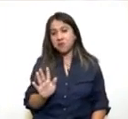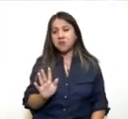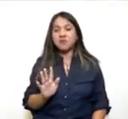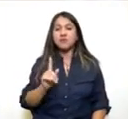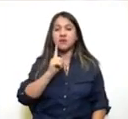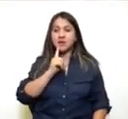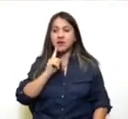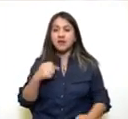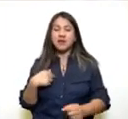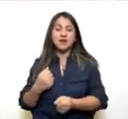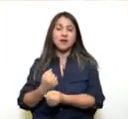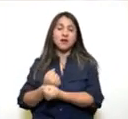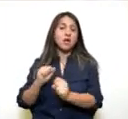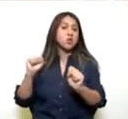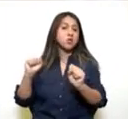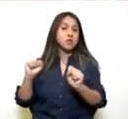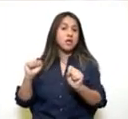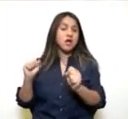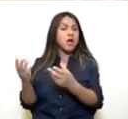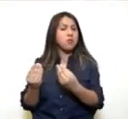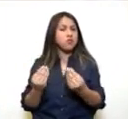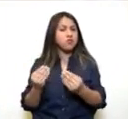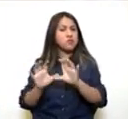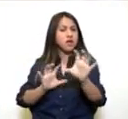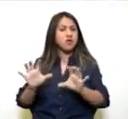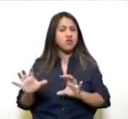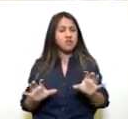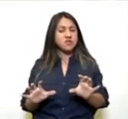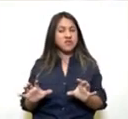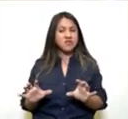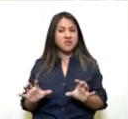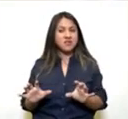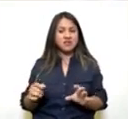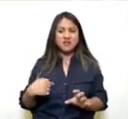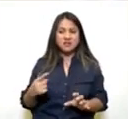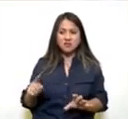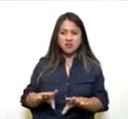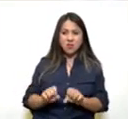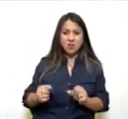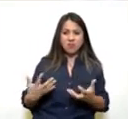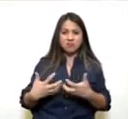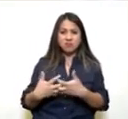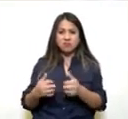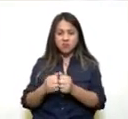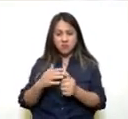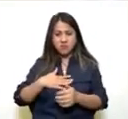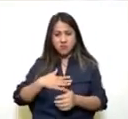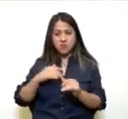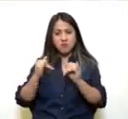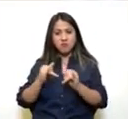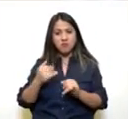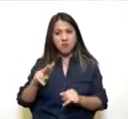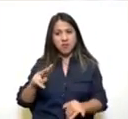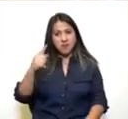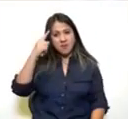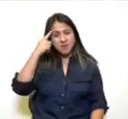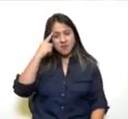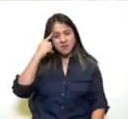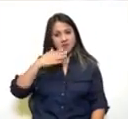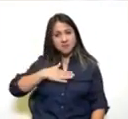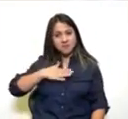que renunciar a muchas cosas que iban conmigo con mi forma de pensar con mi idea